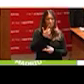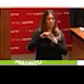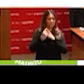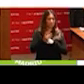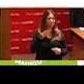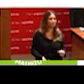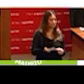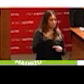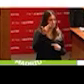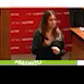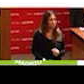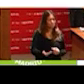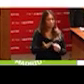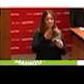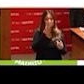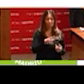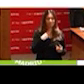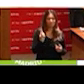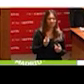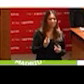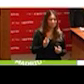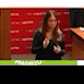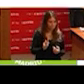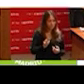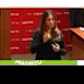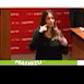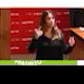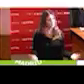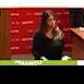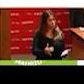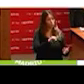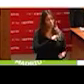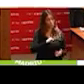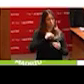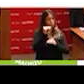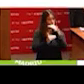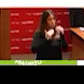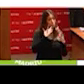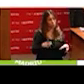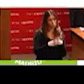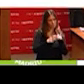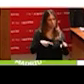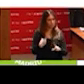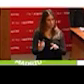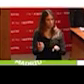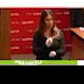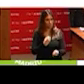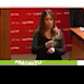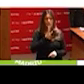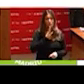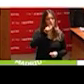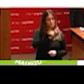Gran relevancia por lo que supone en cuanto a la a la promoción personal social y laboral de de